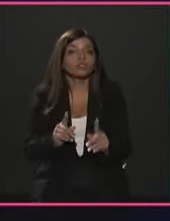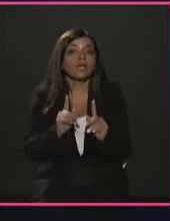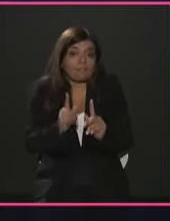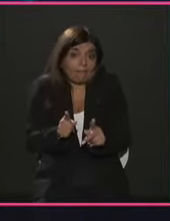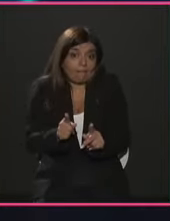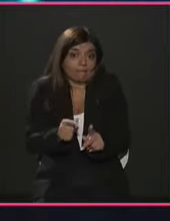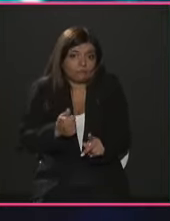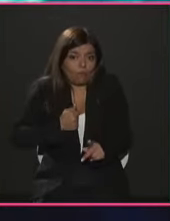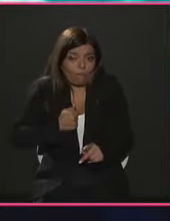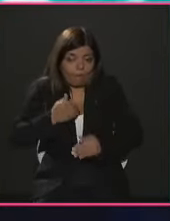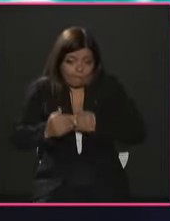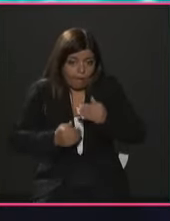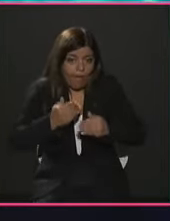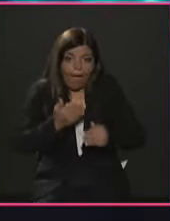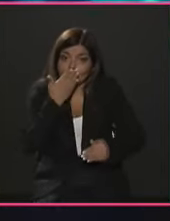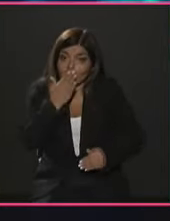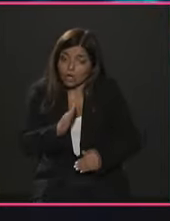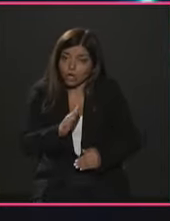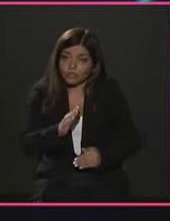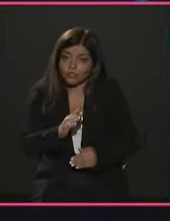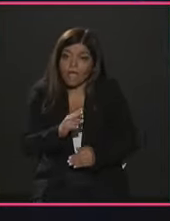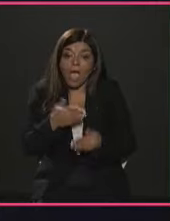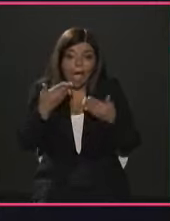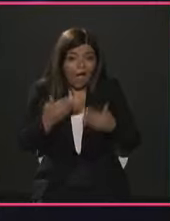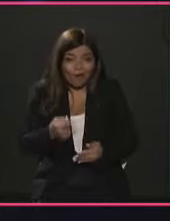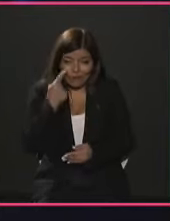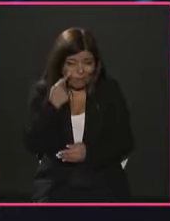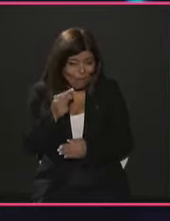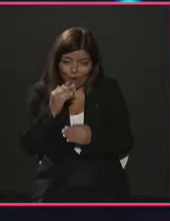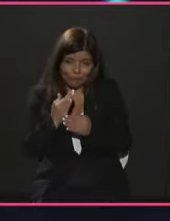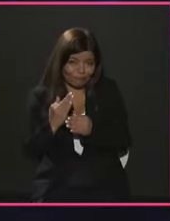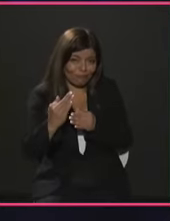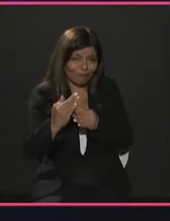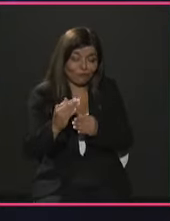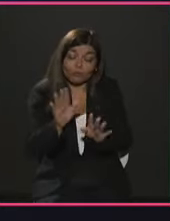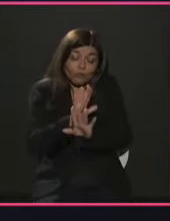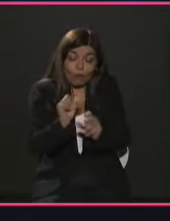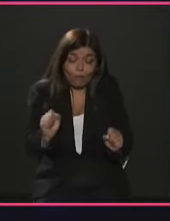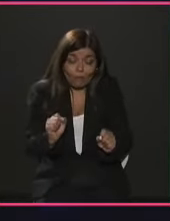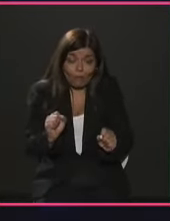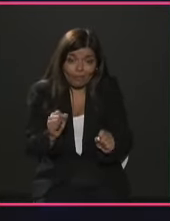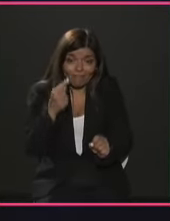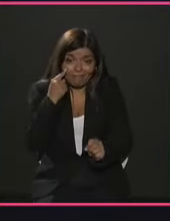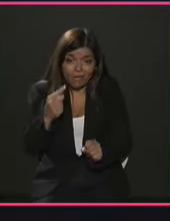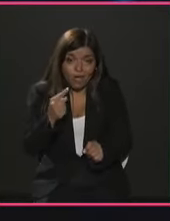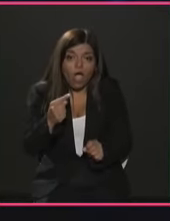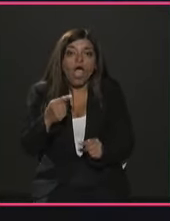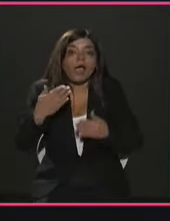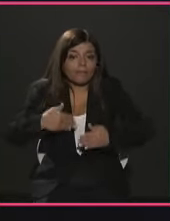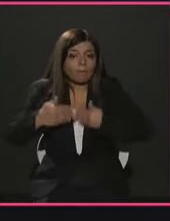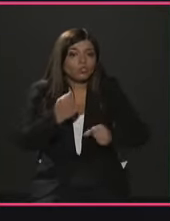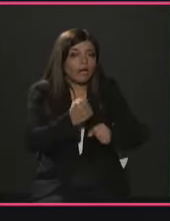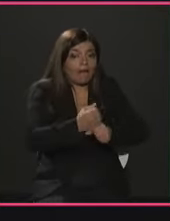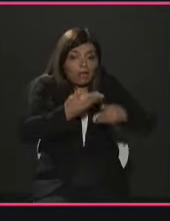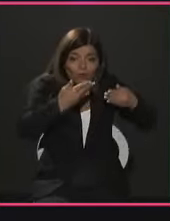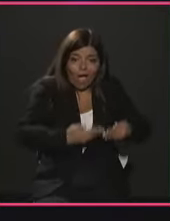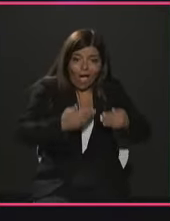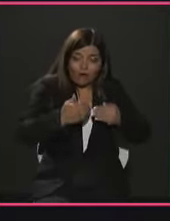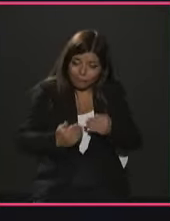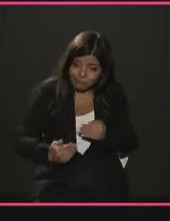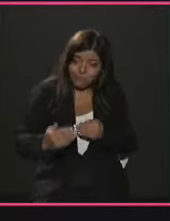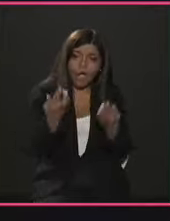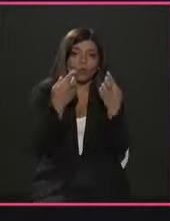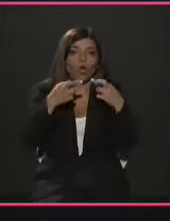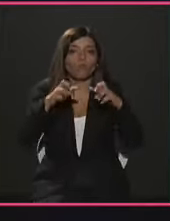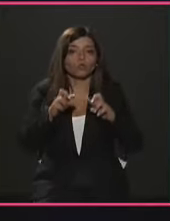la mejor manera y completamente no vamos a ver el progreso que es necesario y no vamos a poder tomar la ventaja que tenemos que tomar de esta